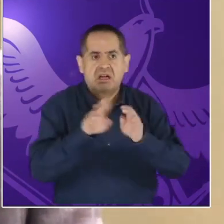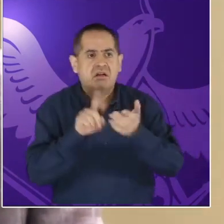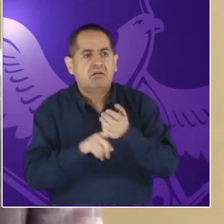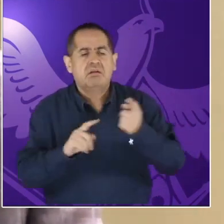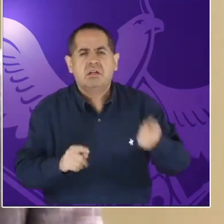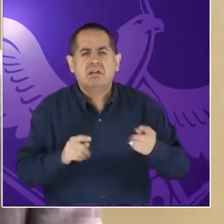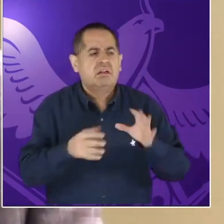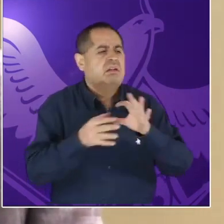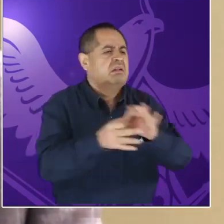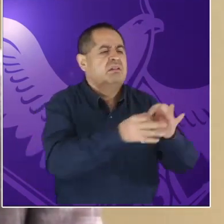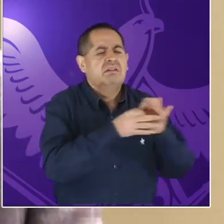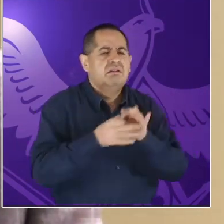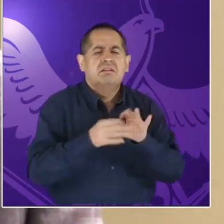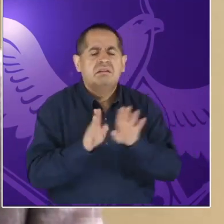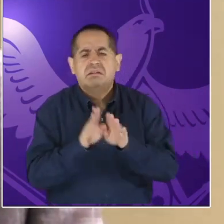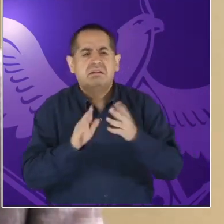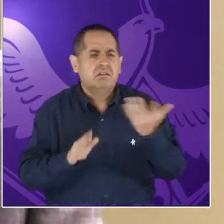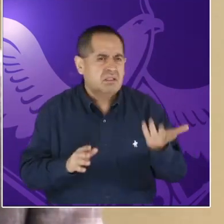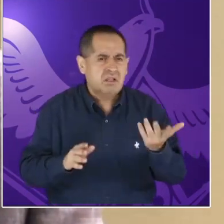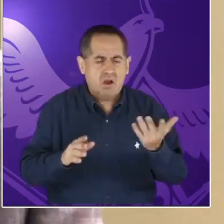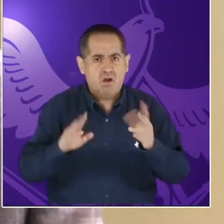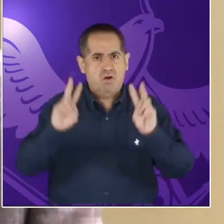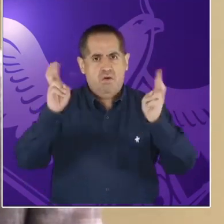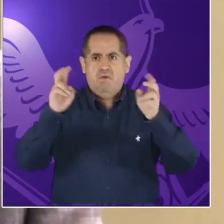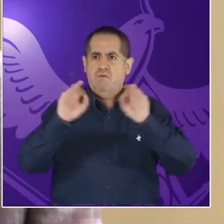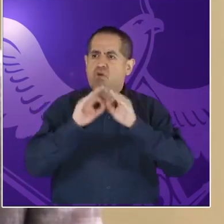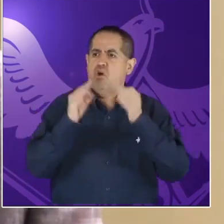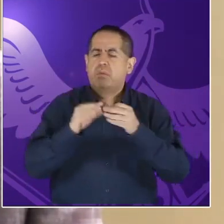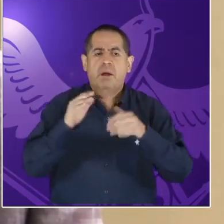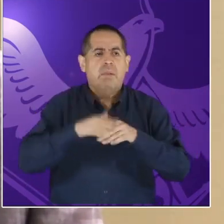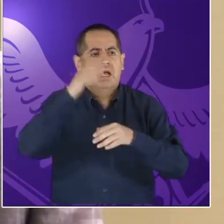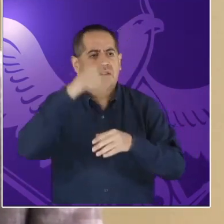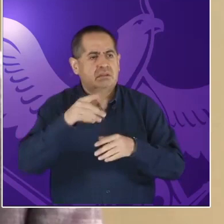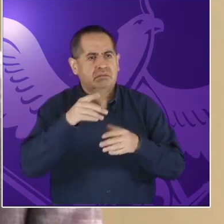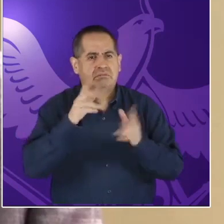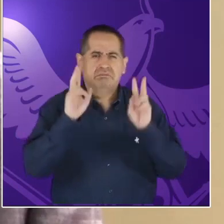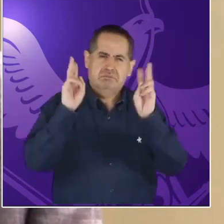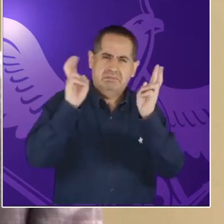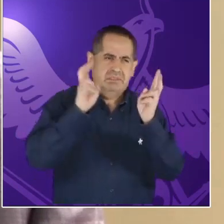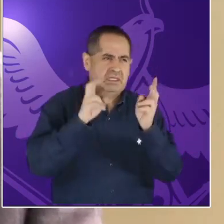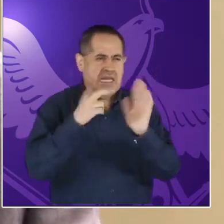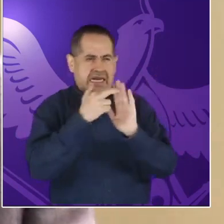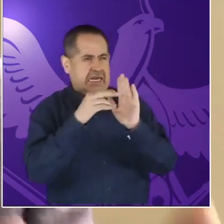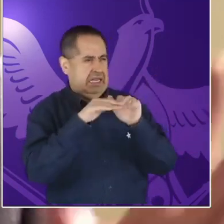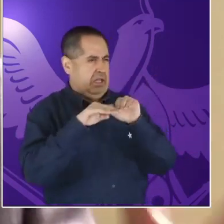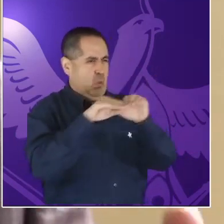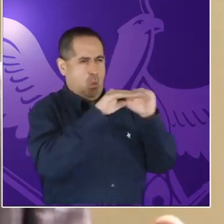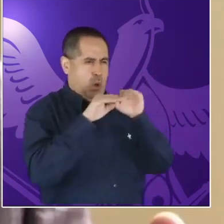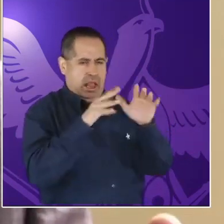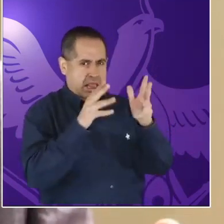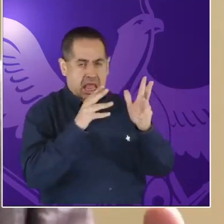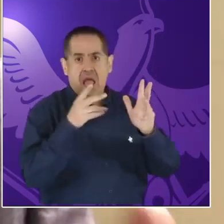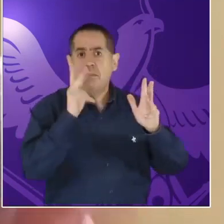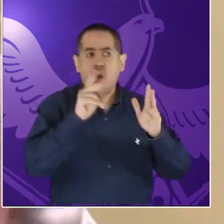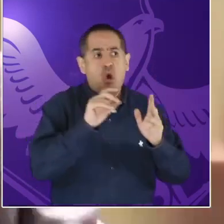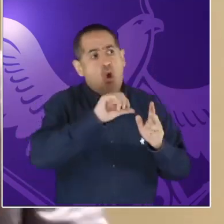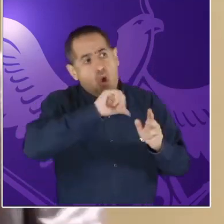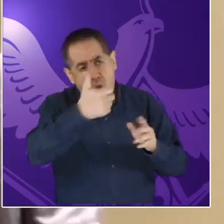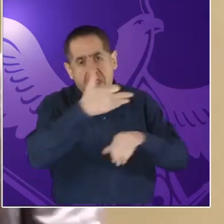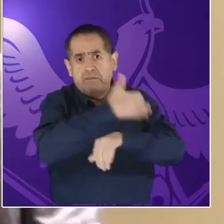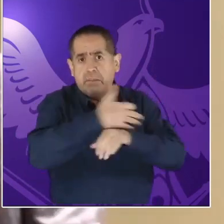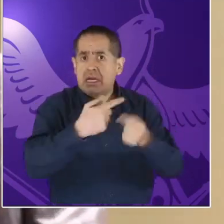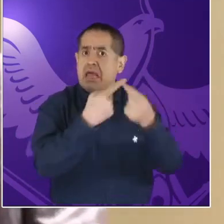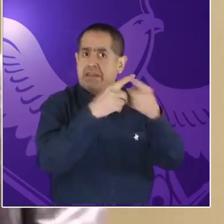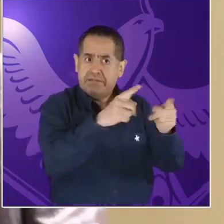que están vinculadas a través de un modelo más heteronormado, pero